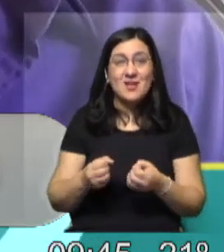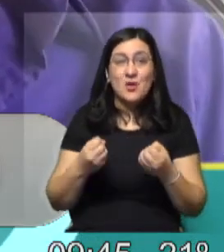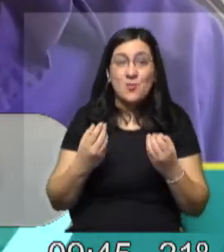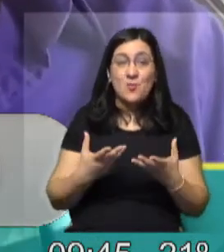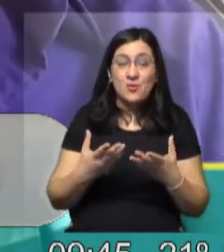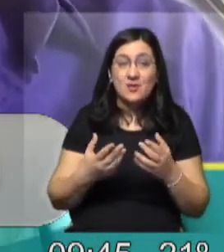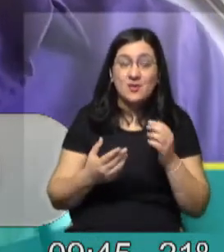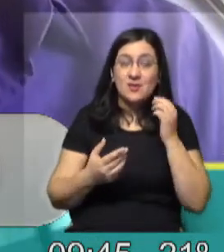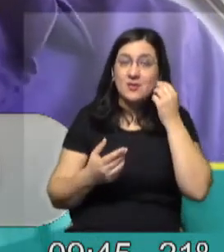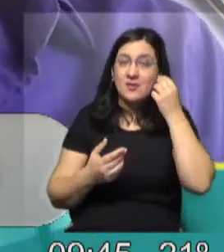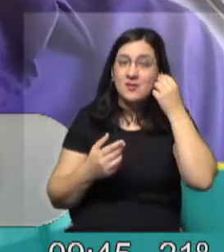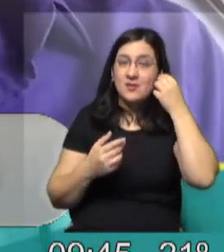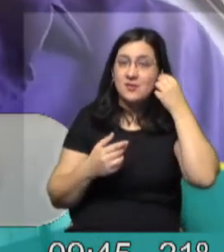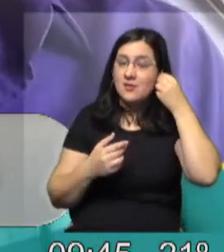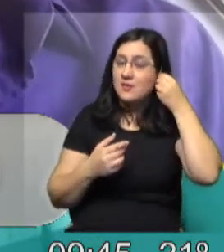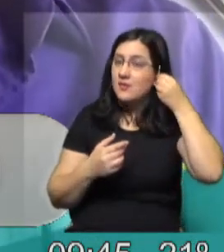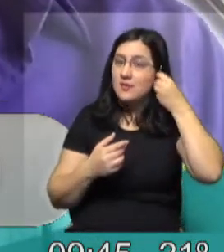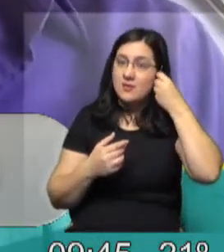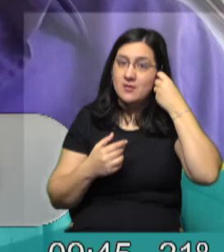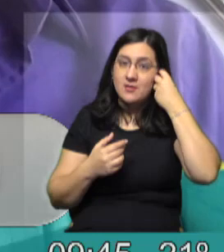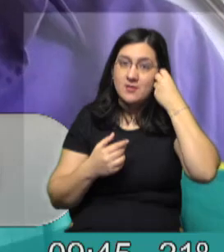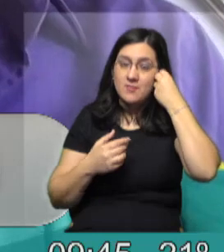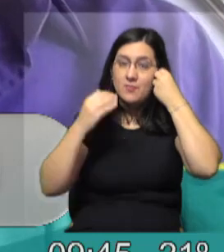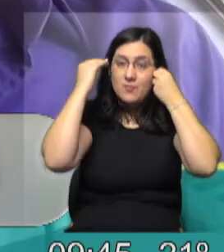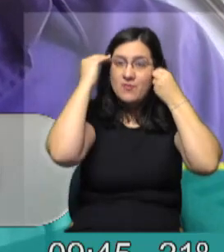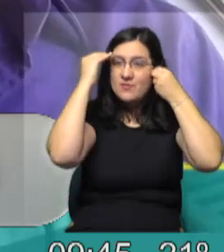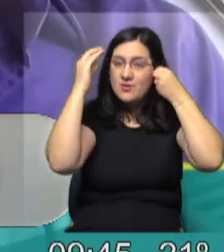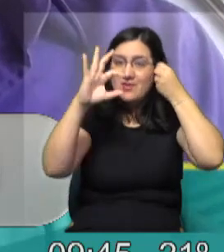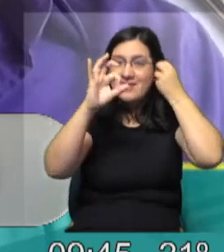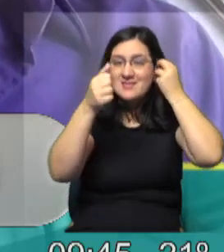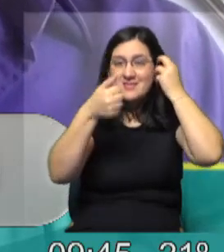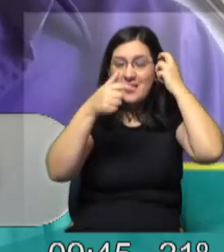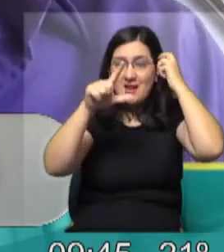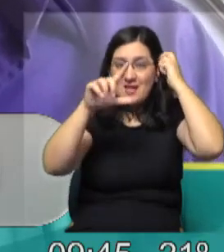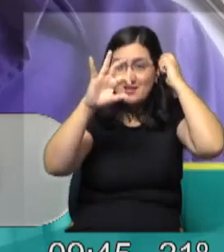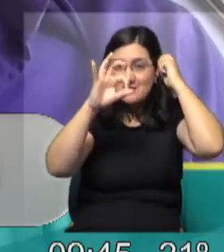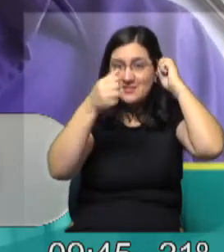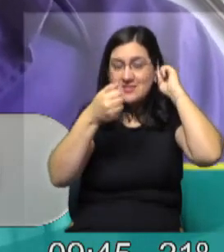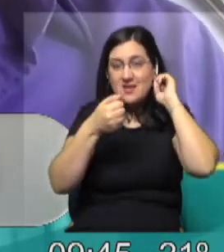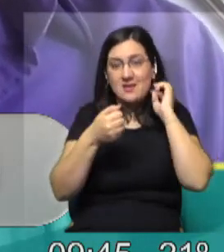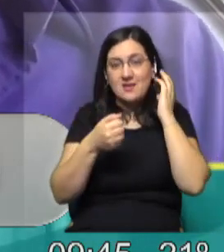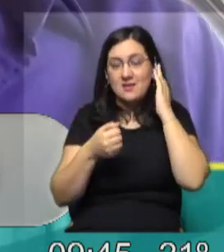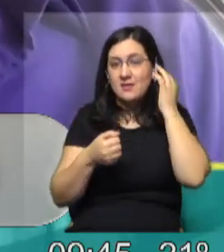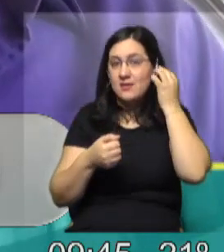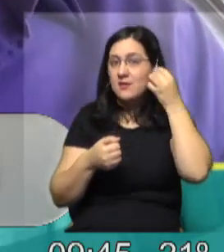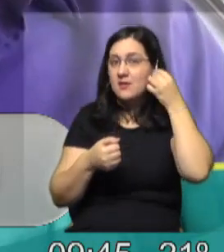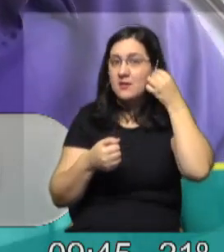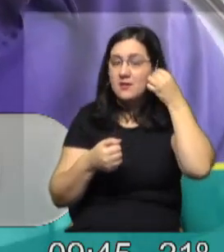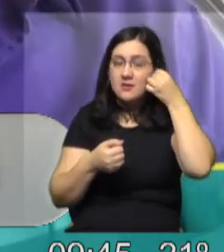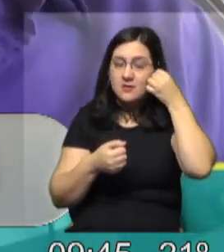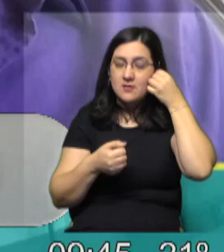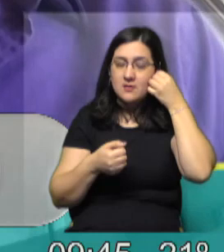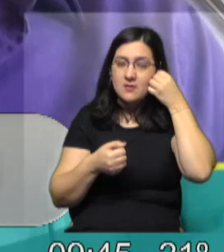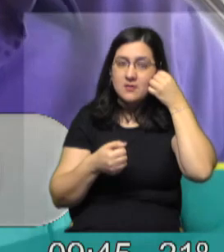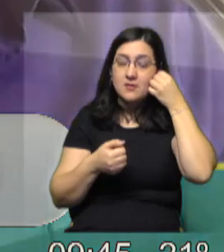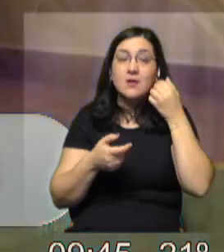porque la salsa no lo tuyo la salsa te te ve bailar salsa la velocidad que tenés en esas patas no se puede creer pero